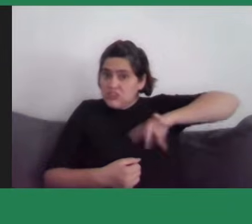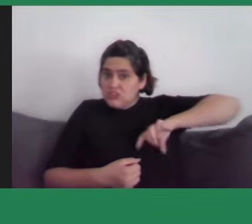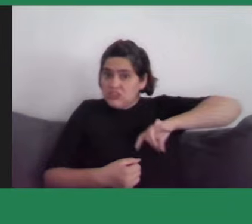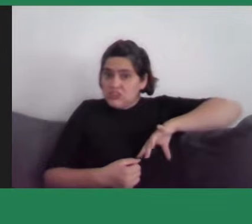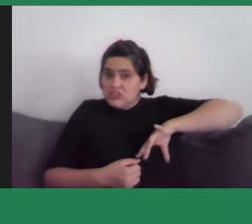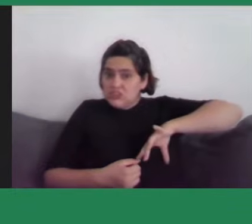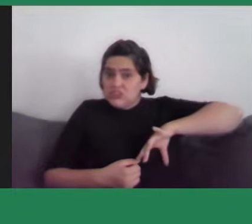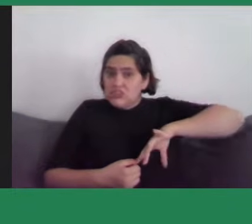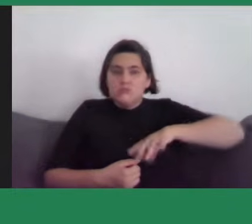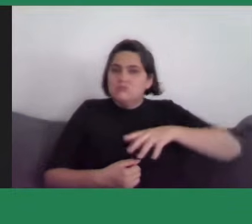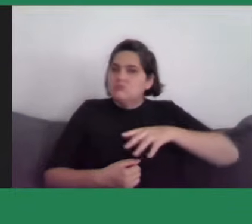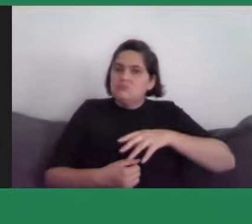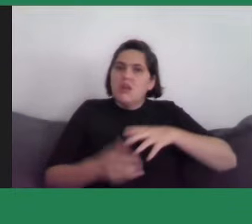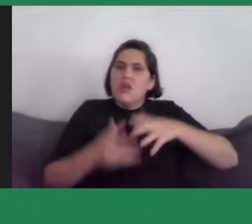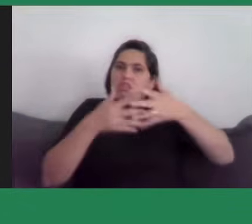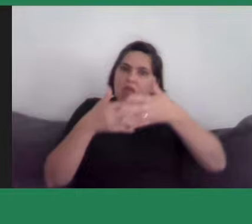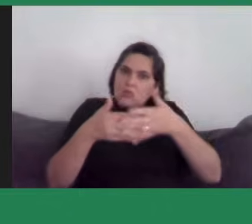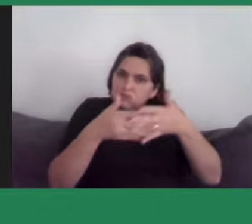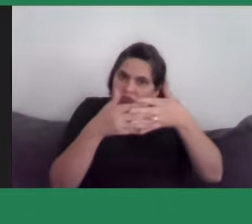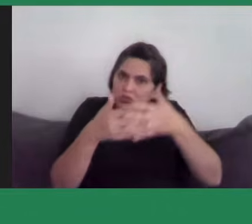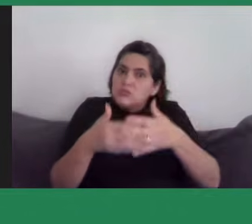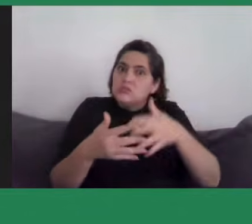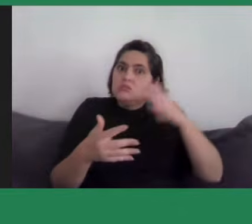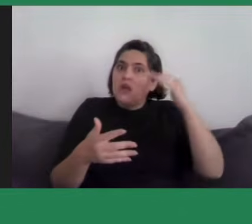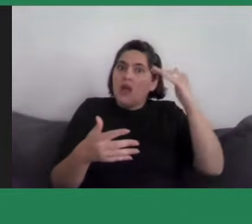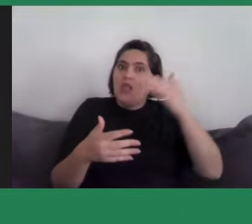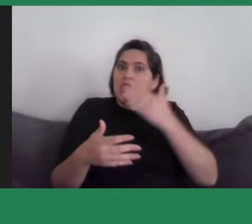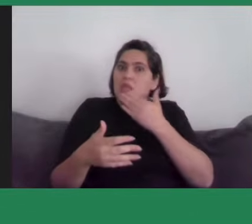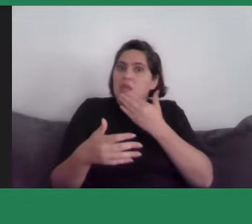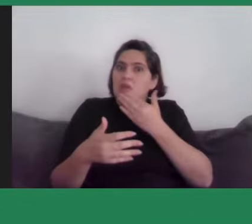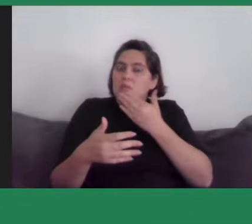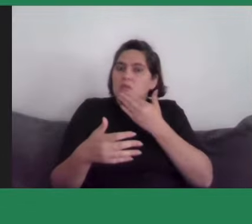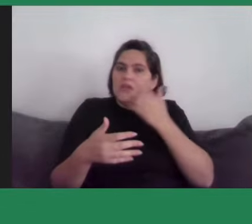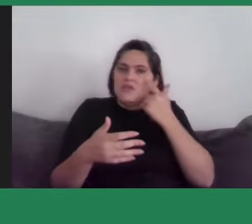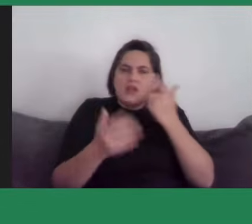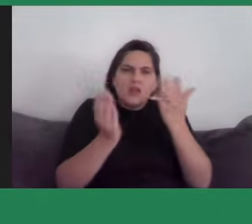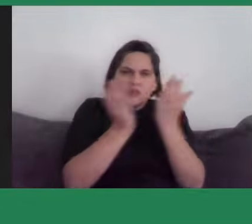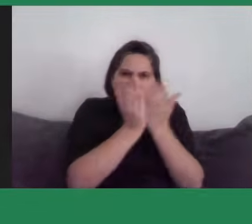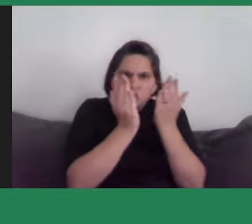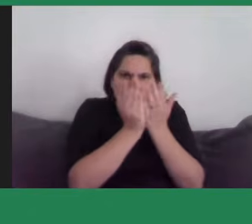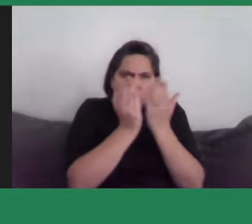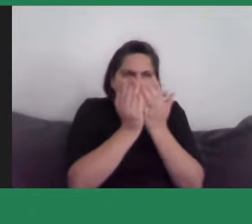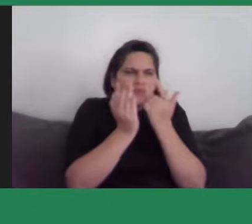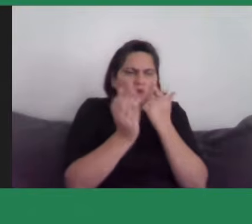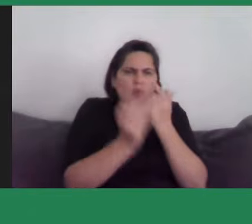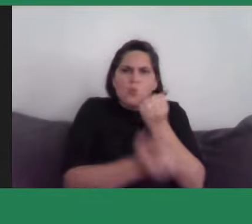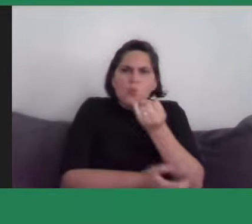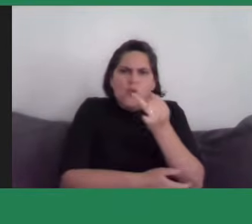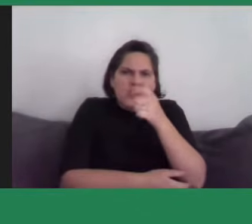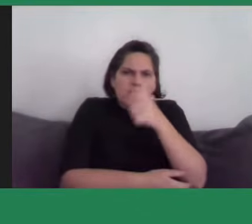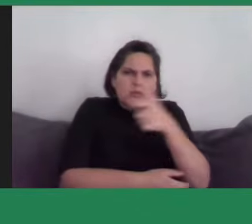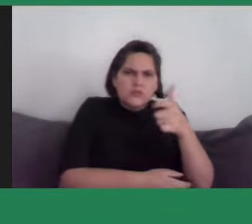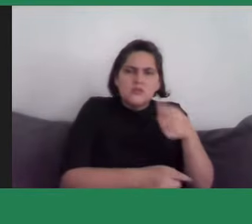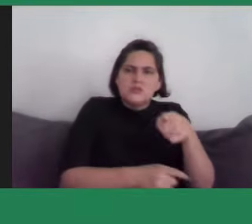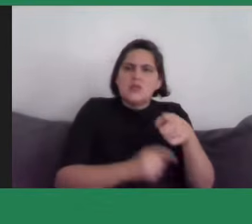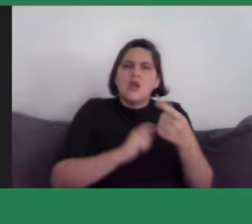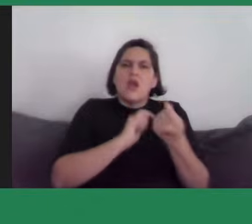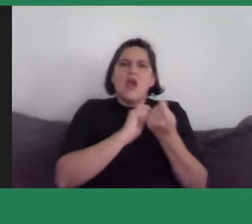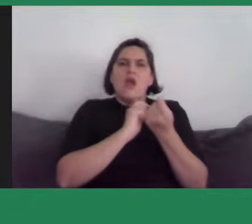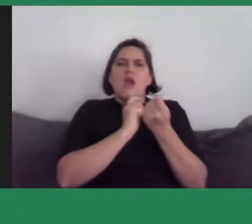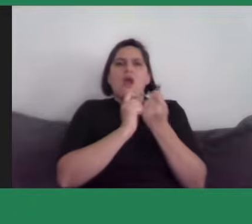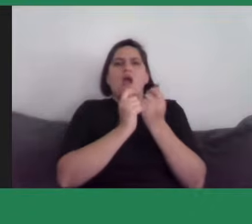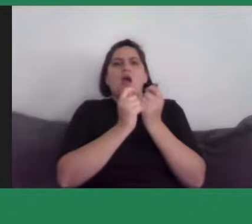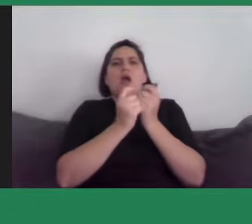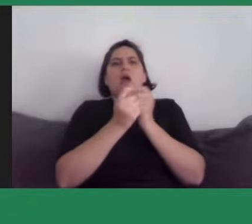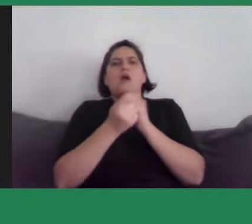Estados Unidos, que es quien lidera los estudios de prevalencia, nos ha mostrado los cambios que se han suscitado en los